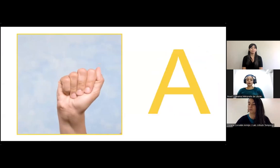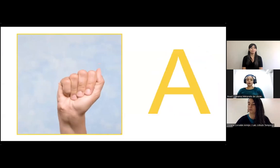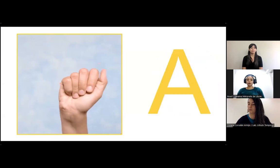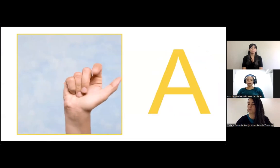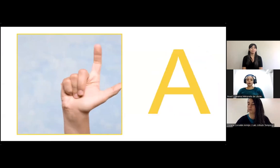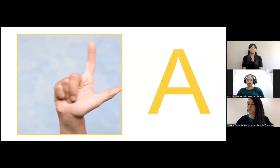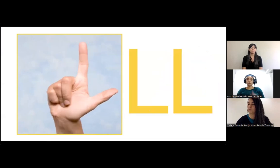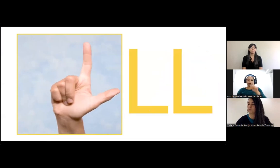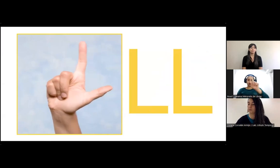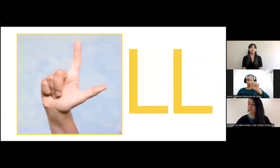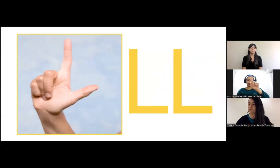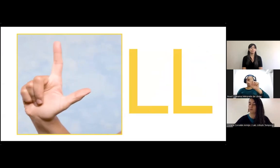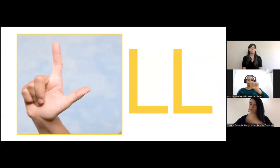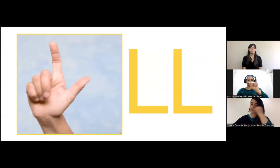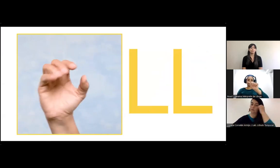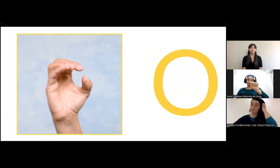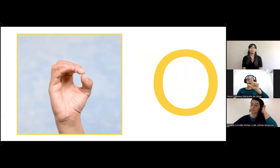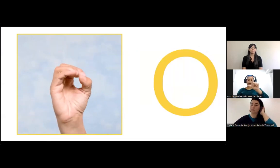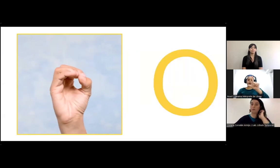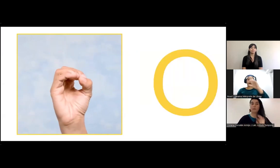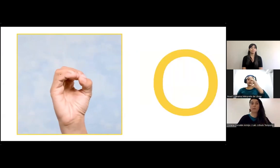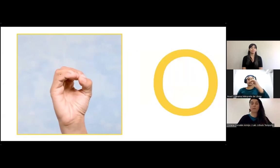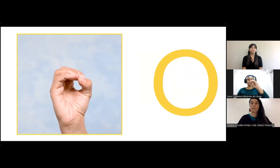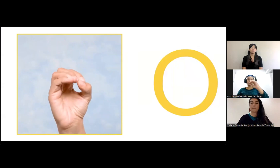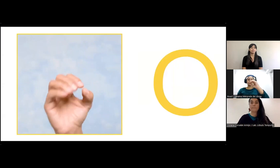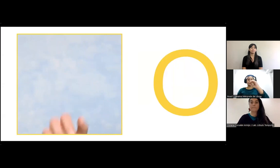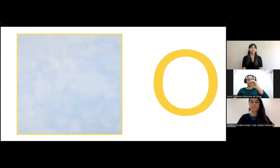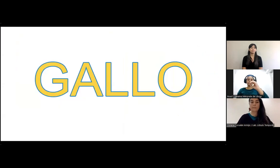A, L, L, O.